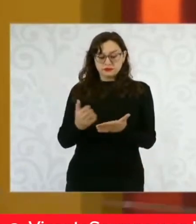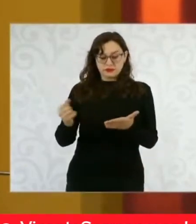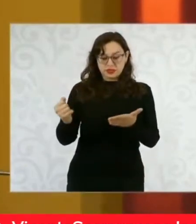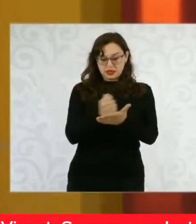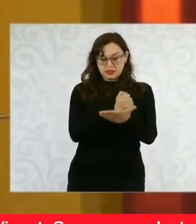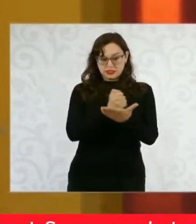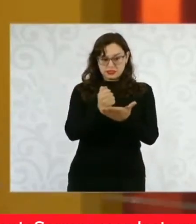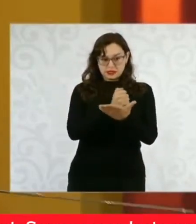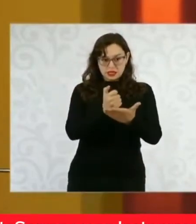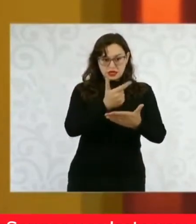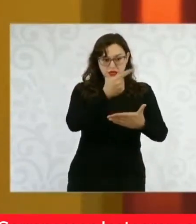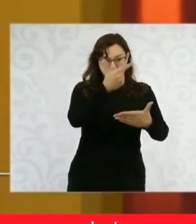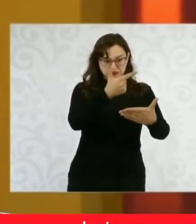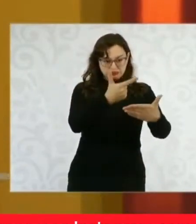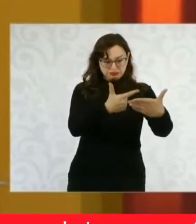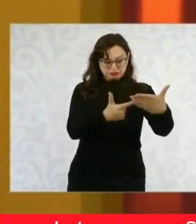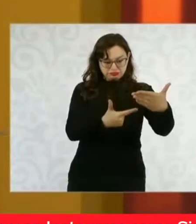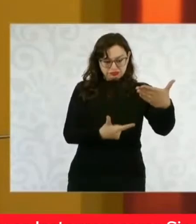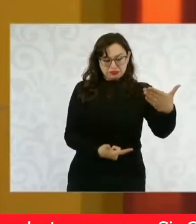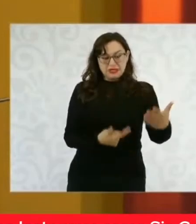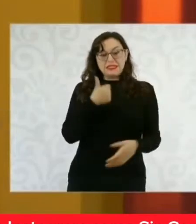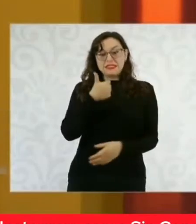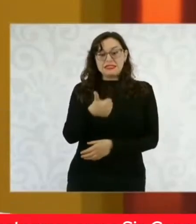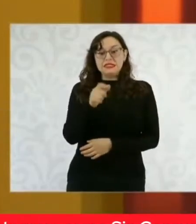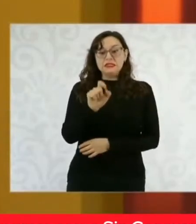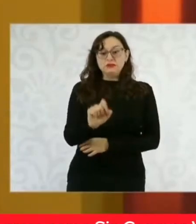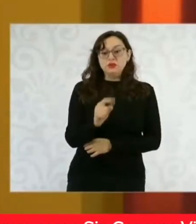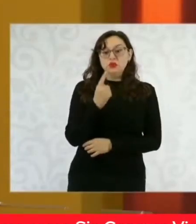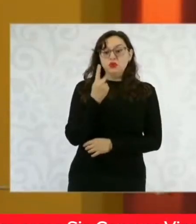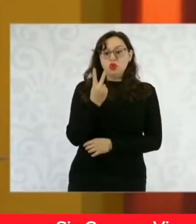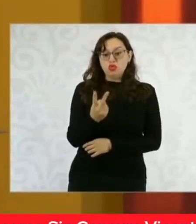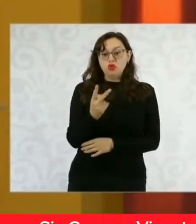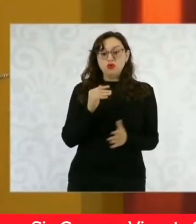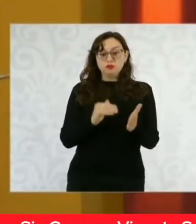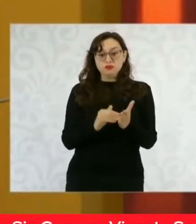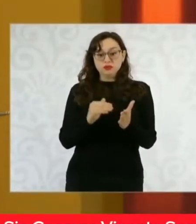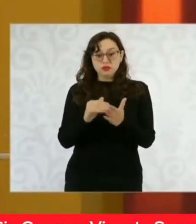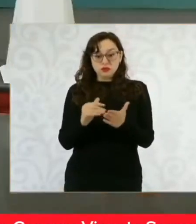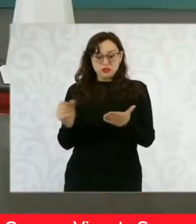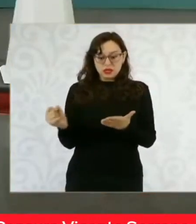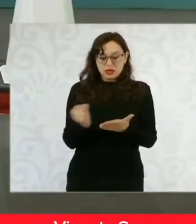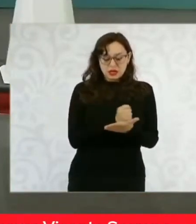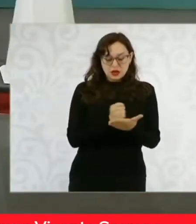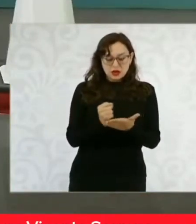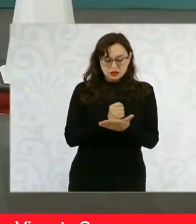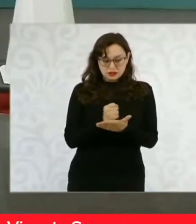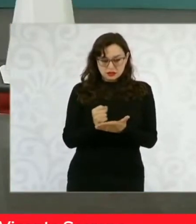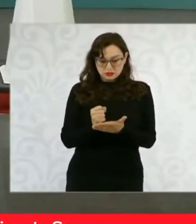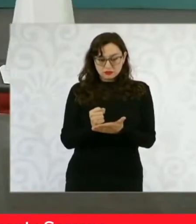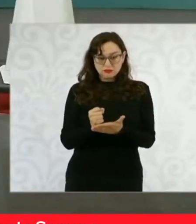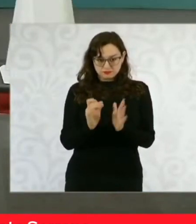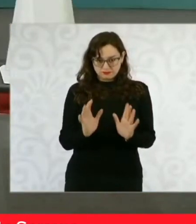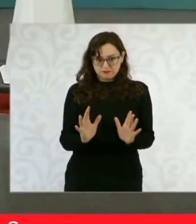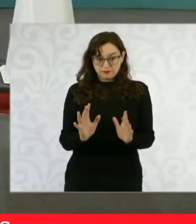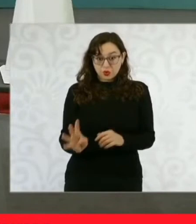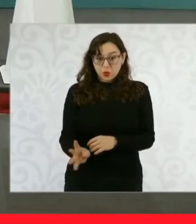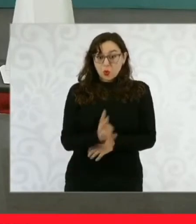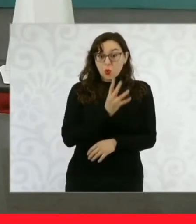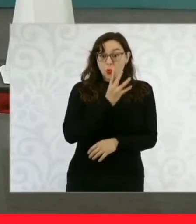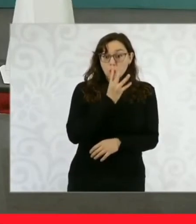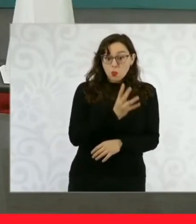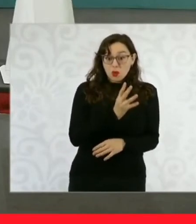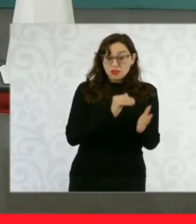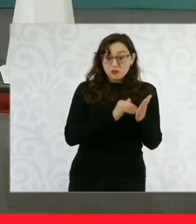Infonavit, que consta de 6.2 millones de créditos, tenga 4 millones en condición